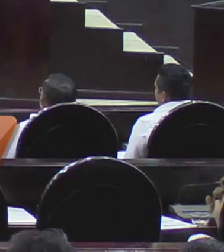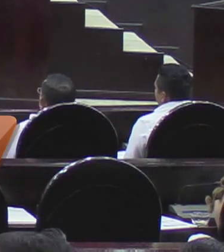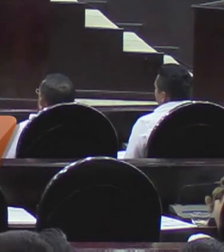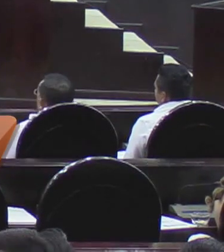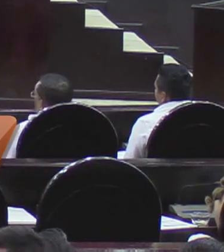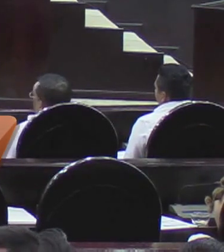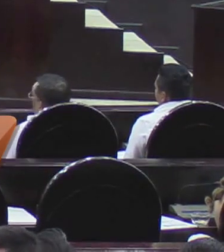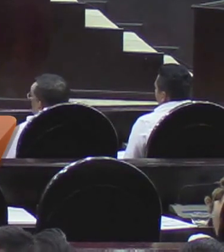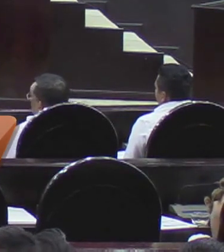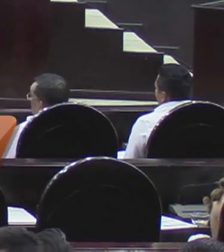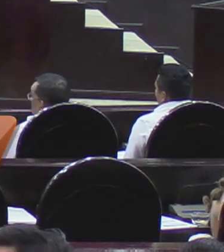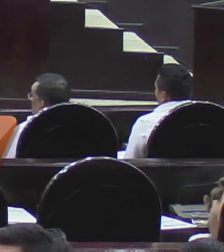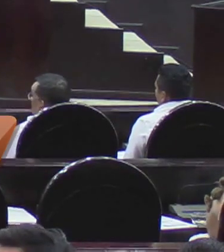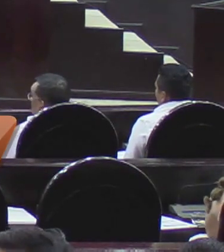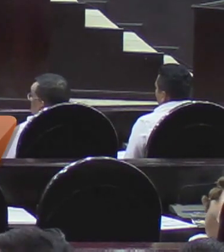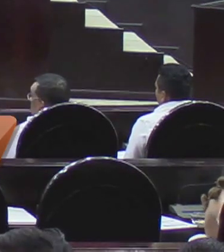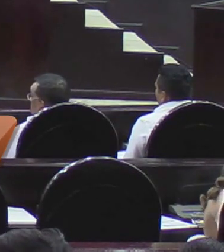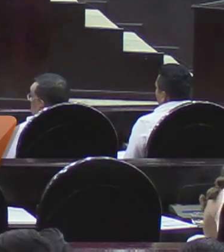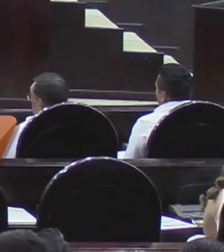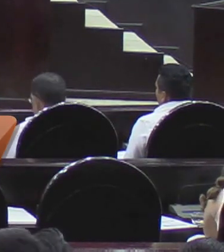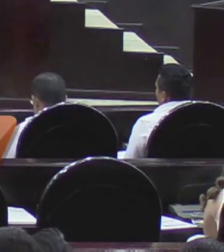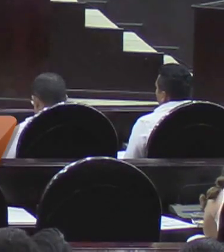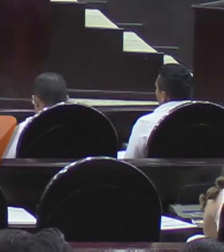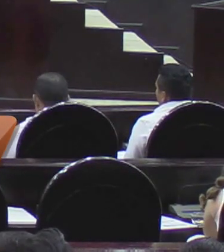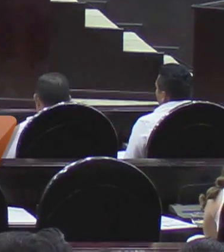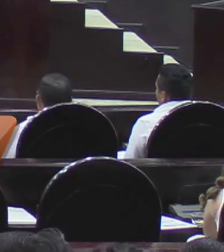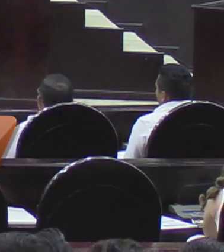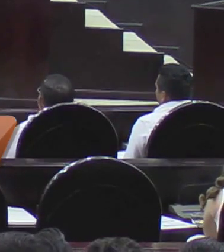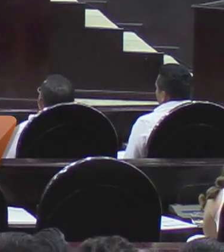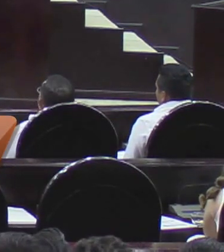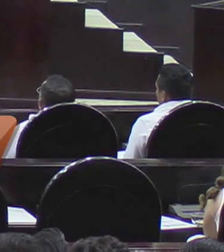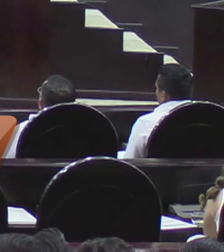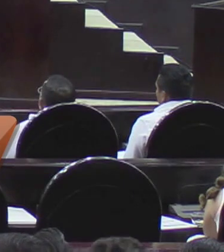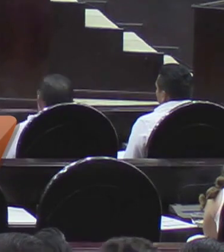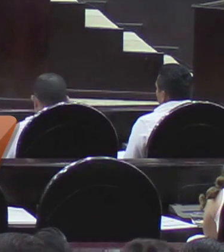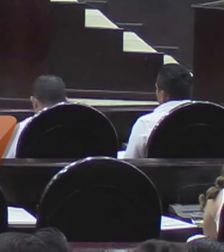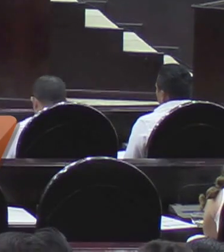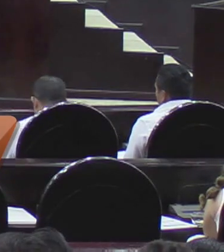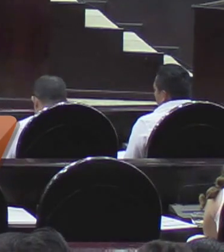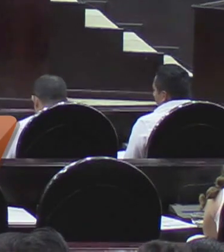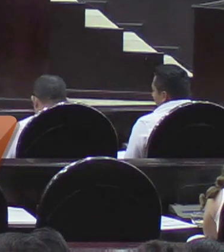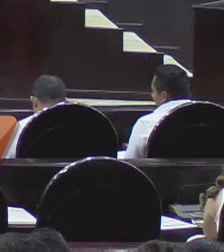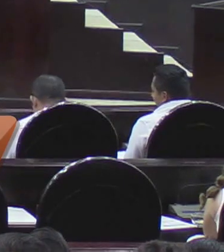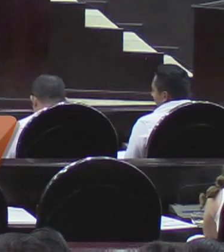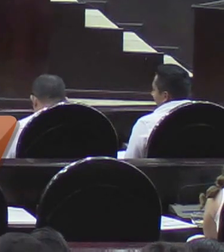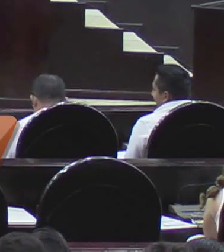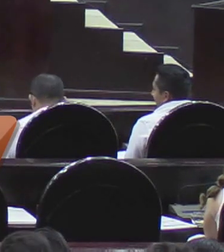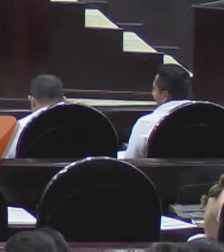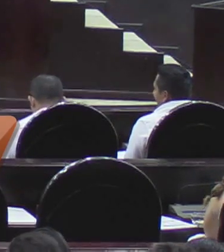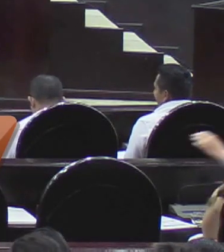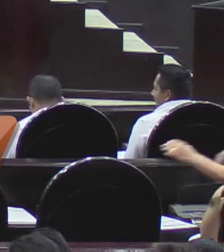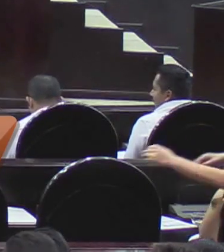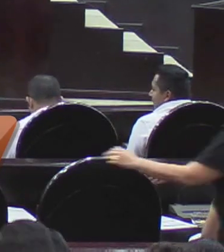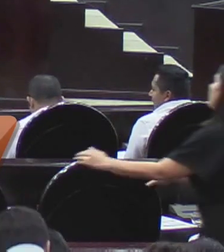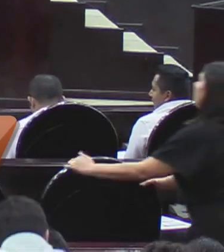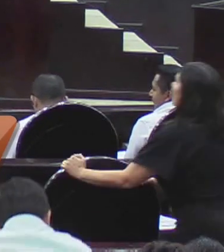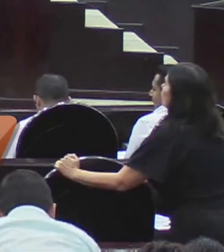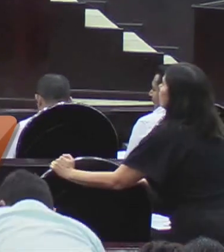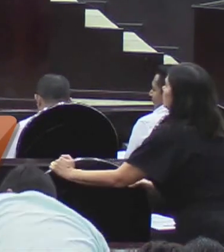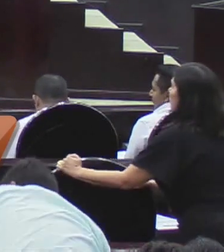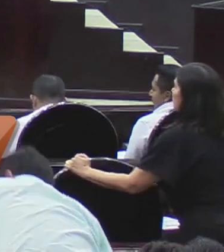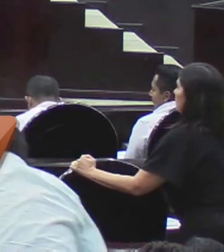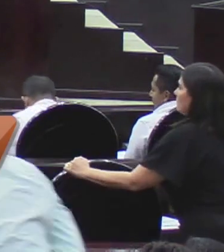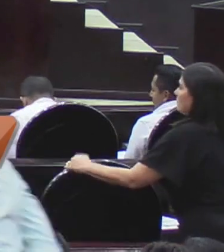del día de la próxima sesión los asuntos que se tratarán en la próxima sesión son los siguientes